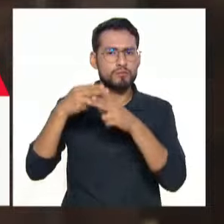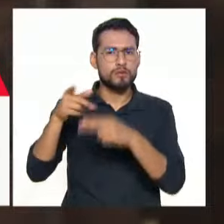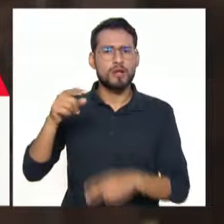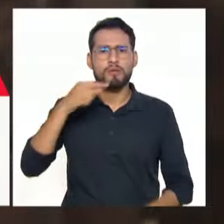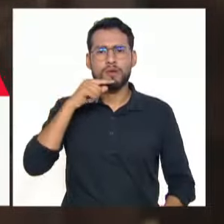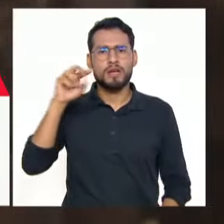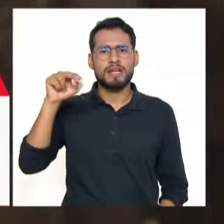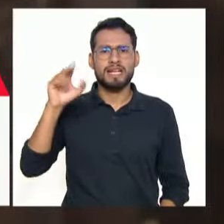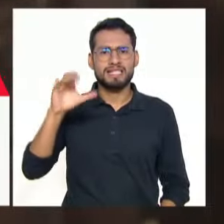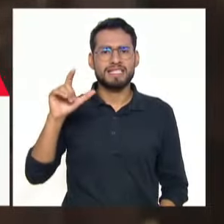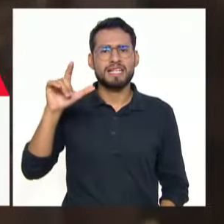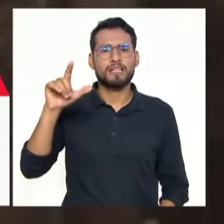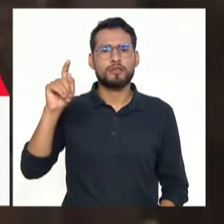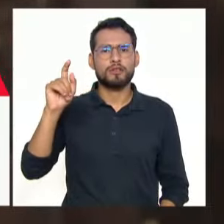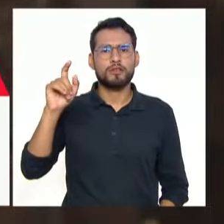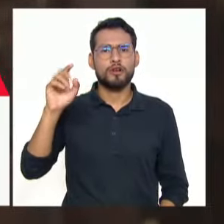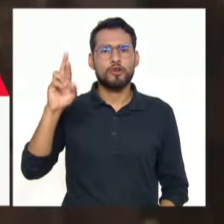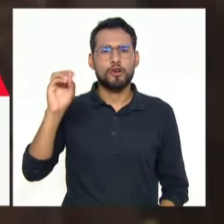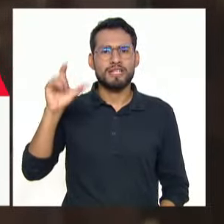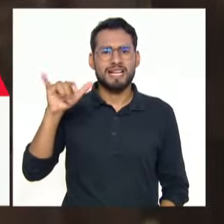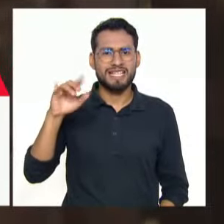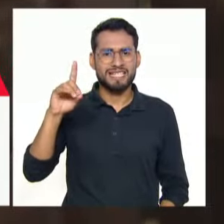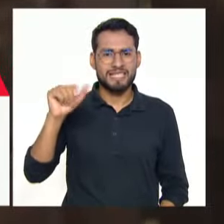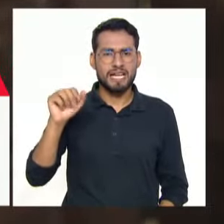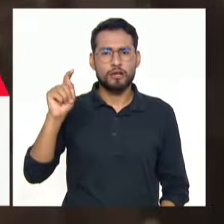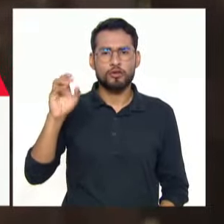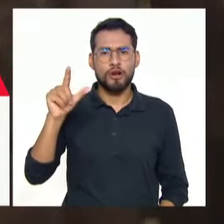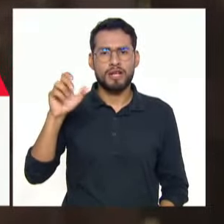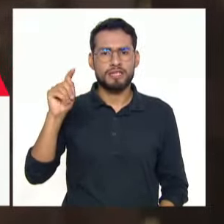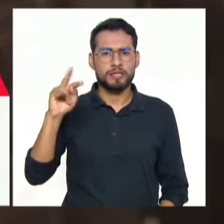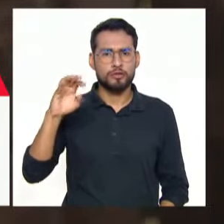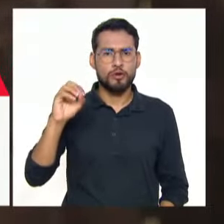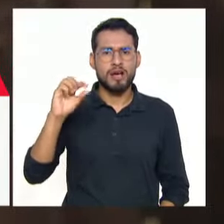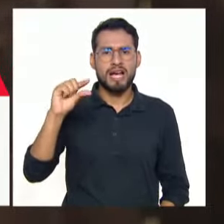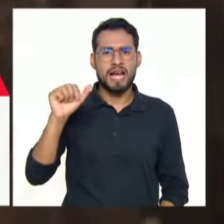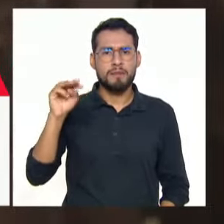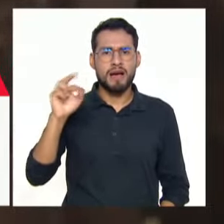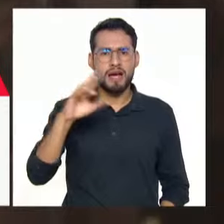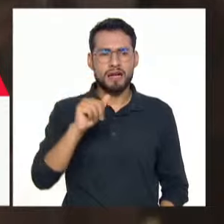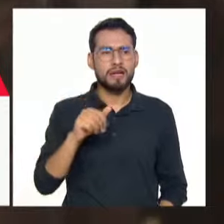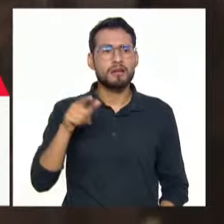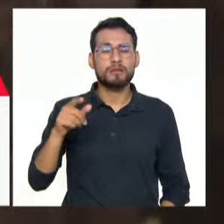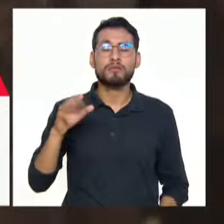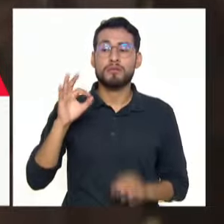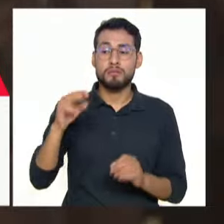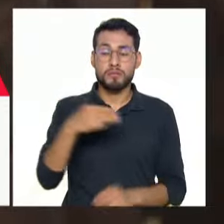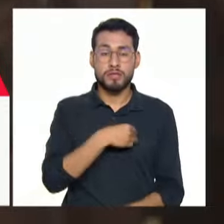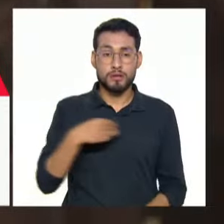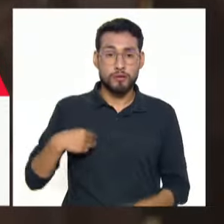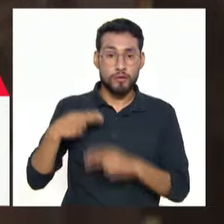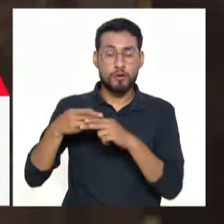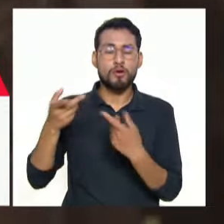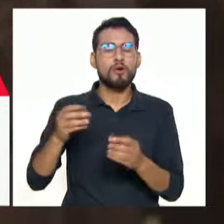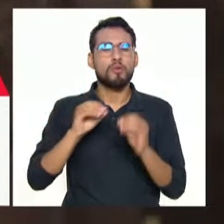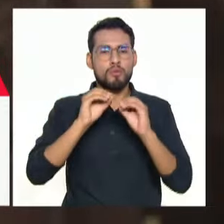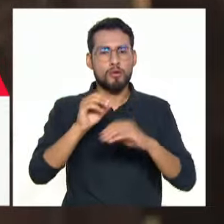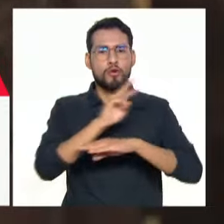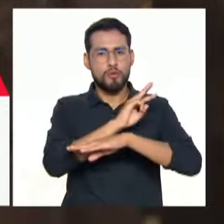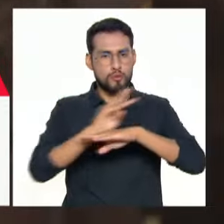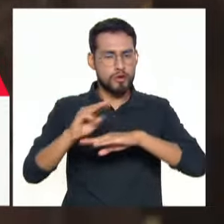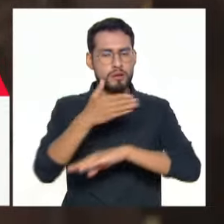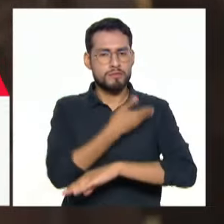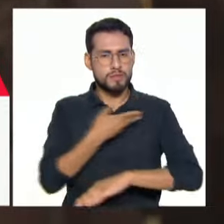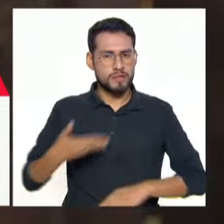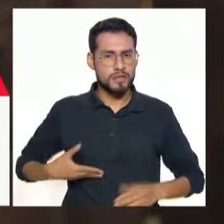a la señora Nancy Rosalina Tolentino Gamarra. Artículo 2. La declaración jurada de la ministra nombrada es publicada en la página web